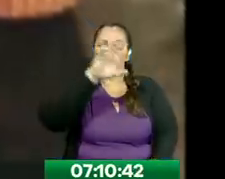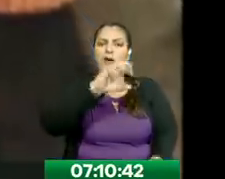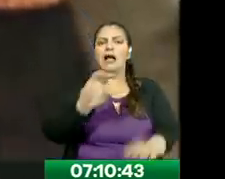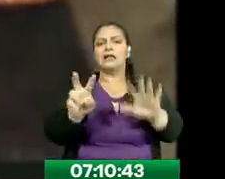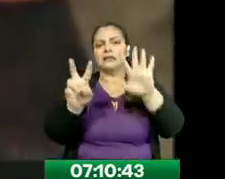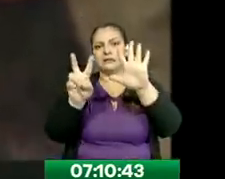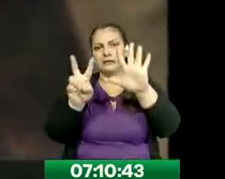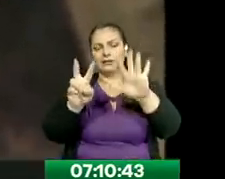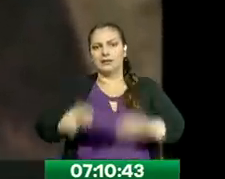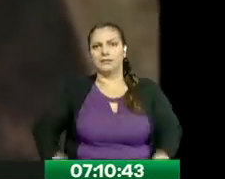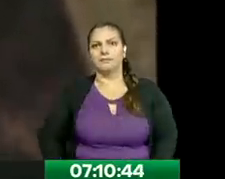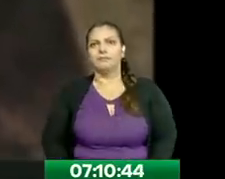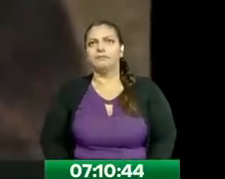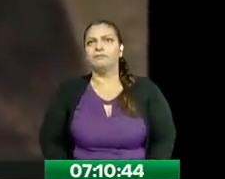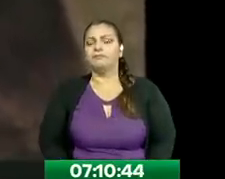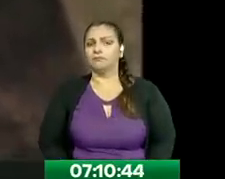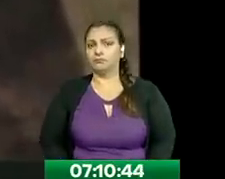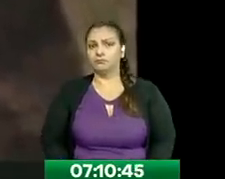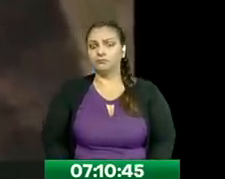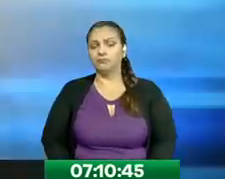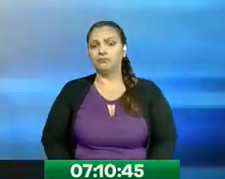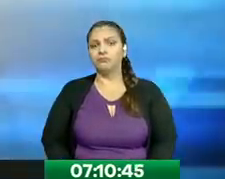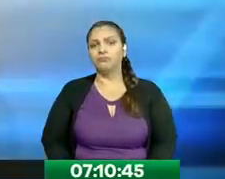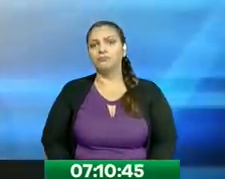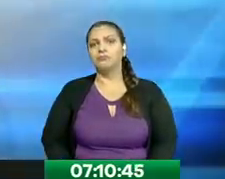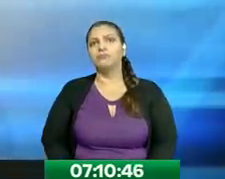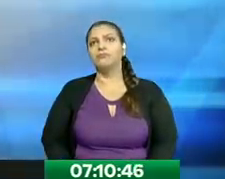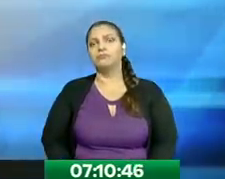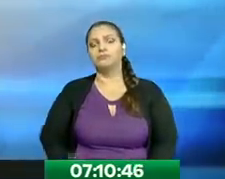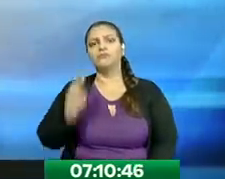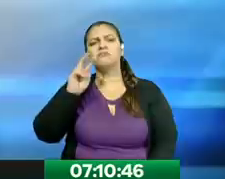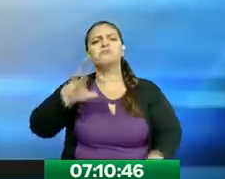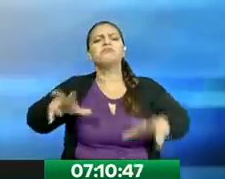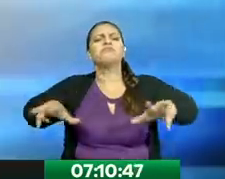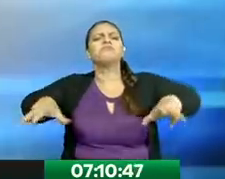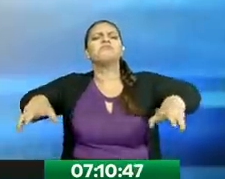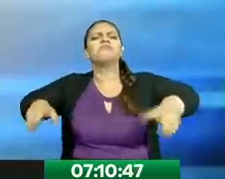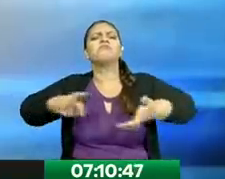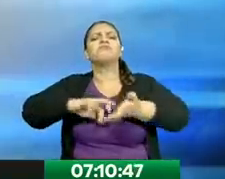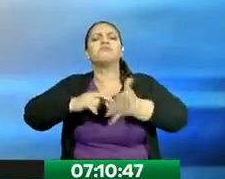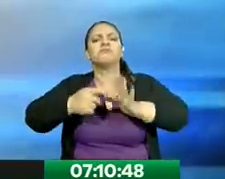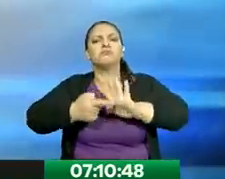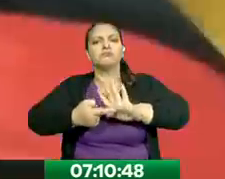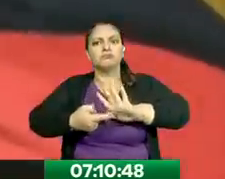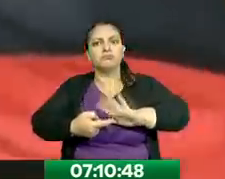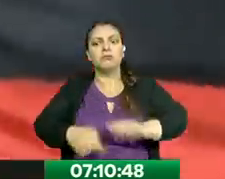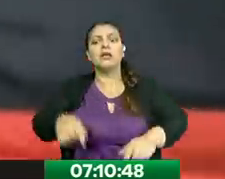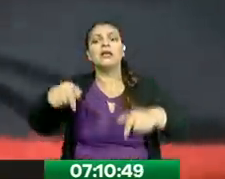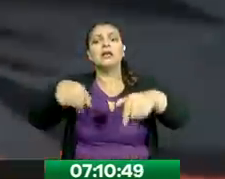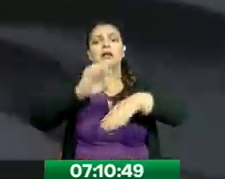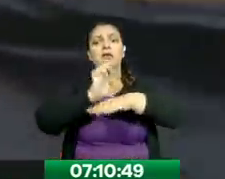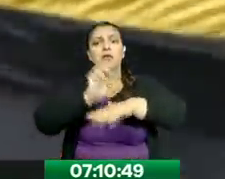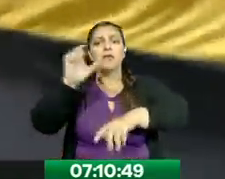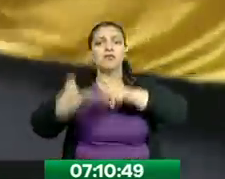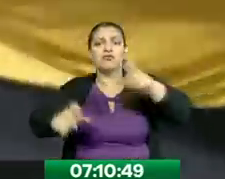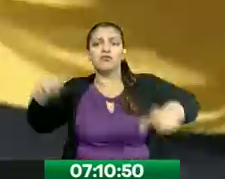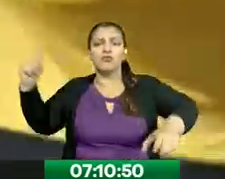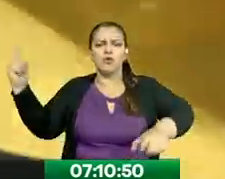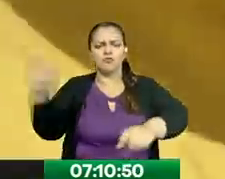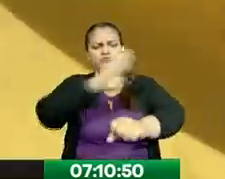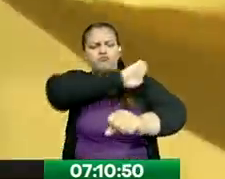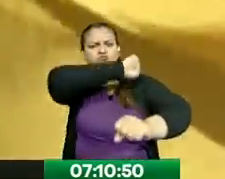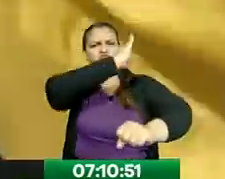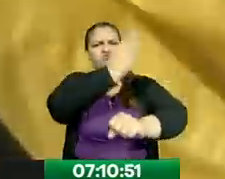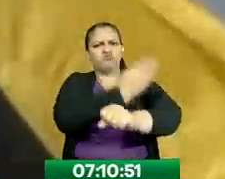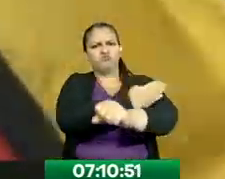vigencia de casi diez años el cóndor simboliza el poderío y altivez de los amigos así como su